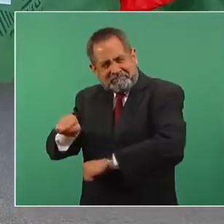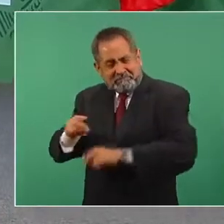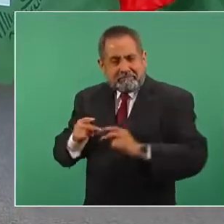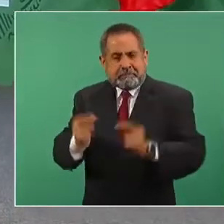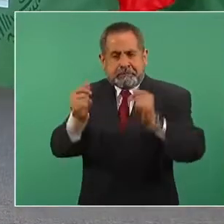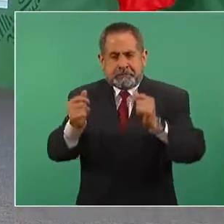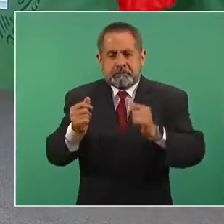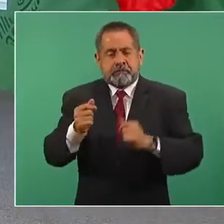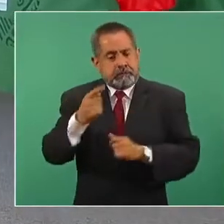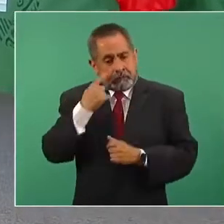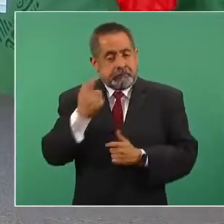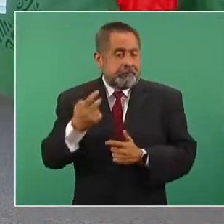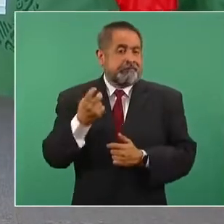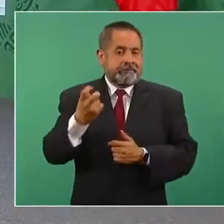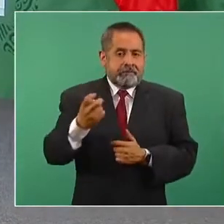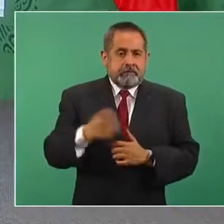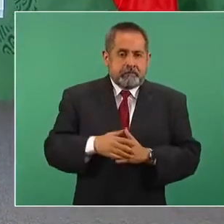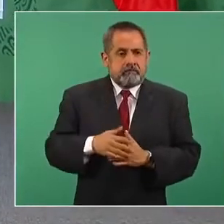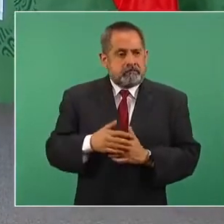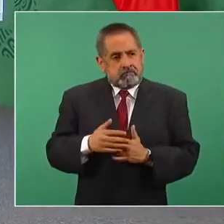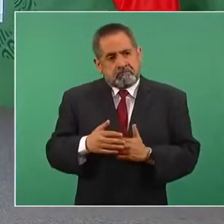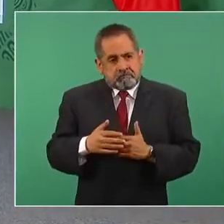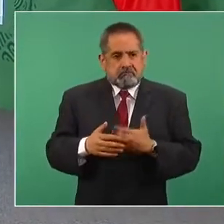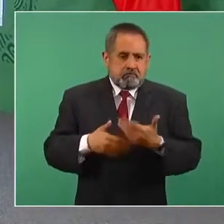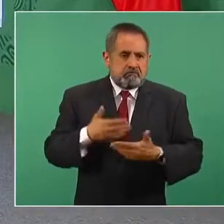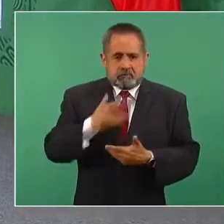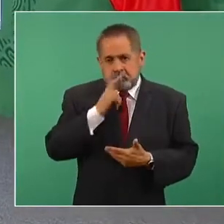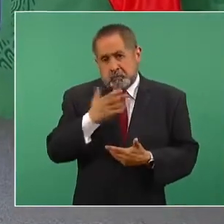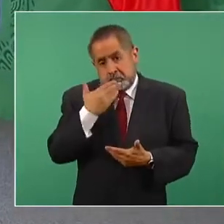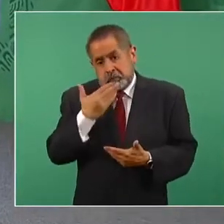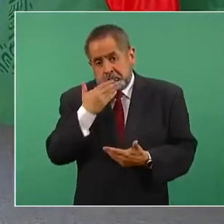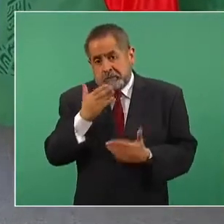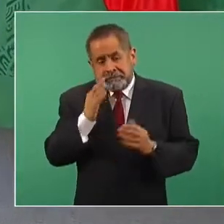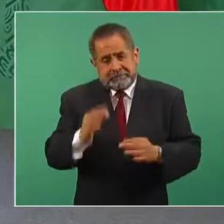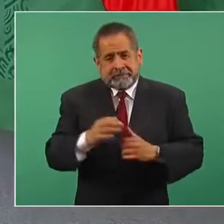Y nos está resultando